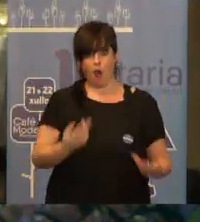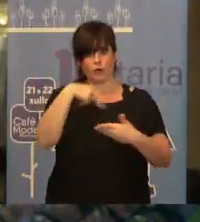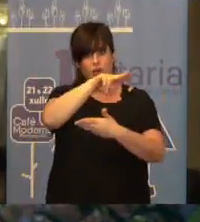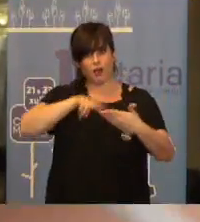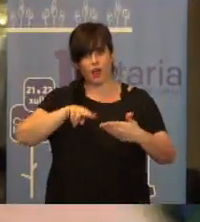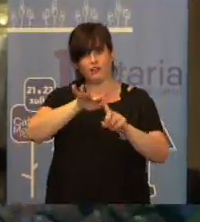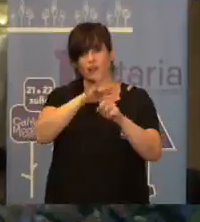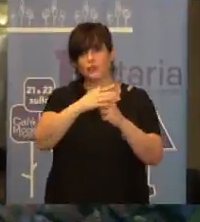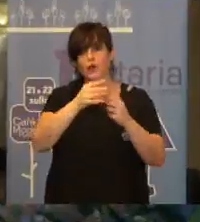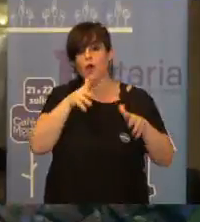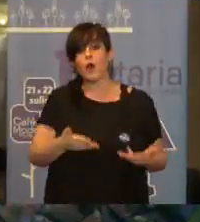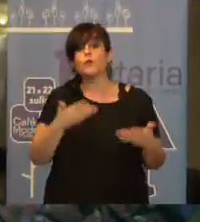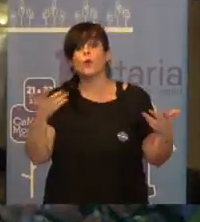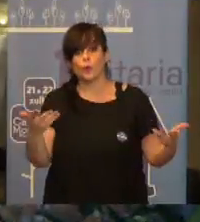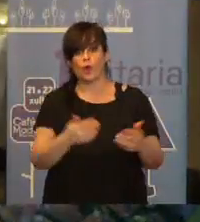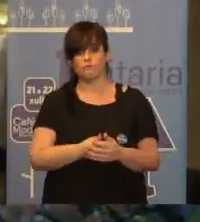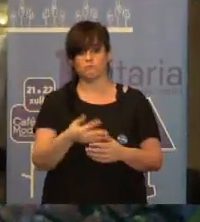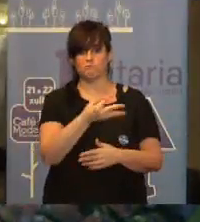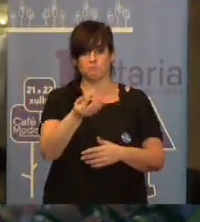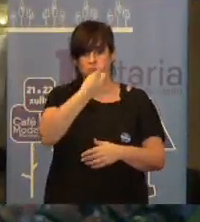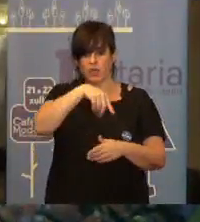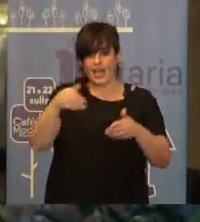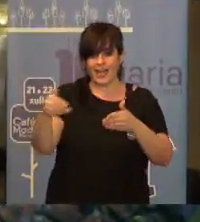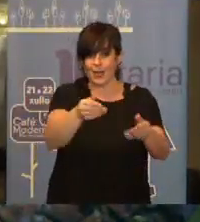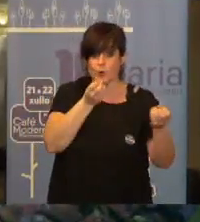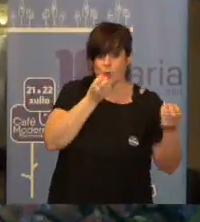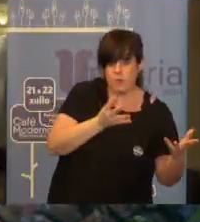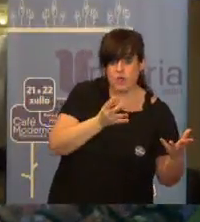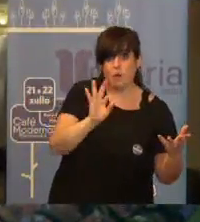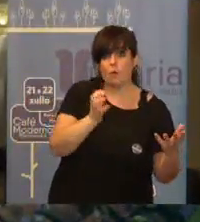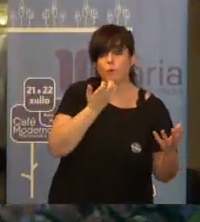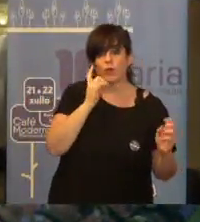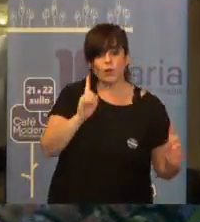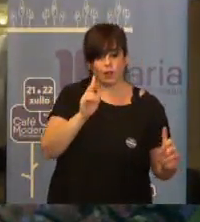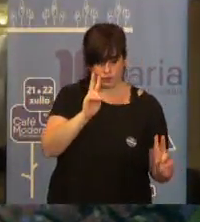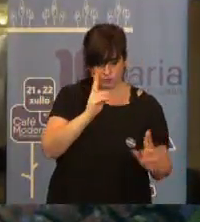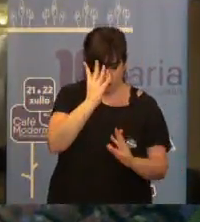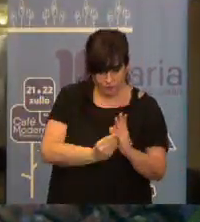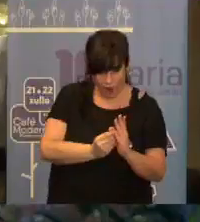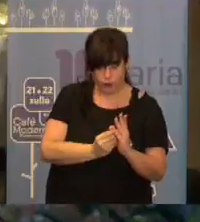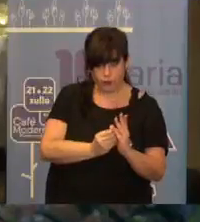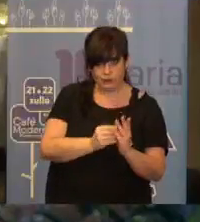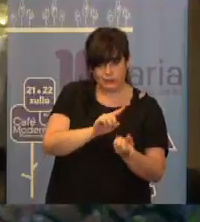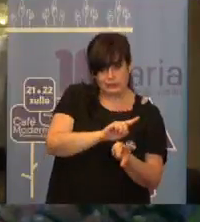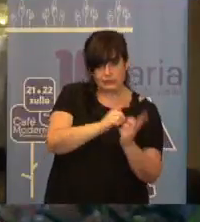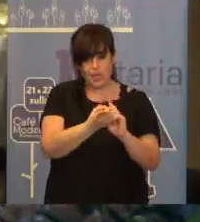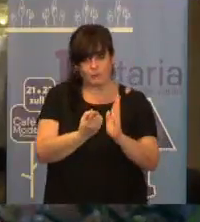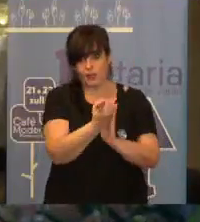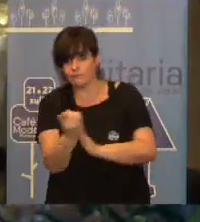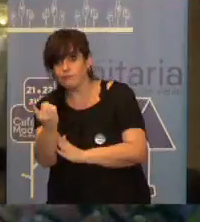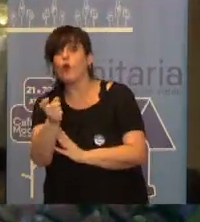confluencia e a donde nos diriximos, se imos por bo camiño ou, en caso de errar, como reconducilo e superar os